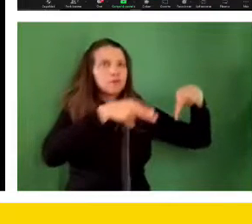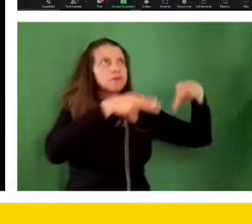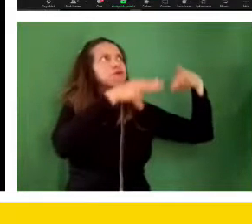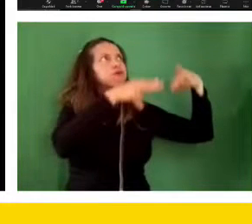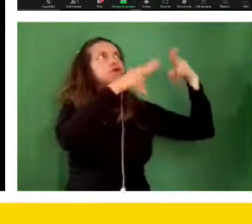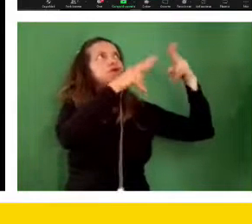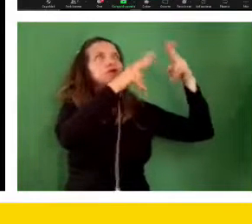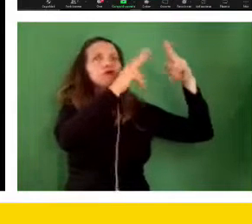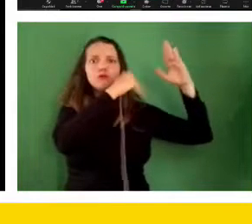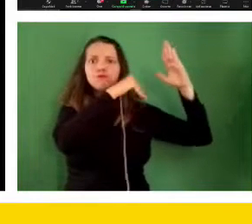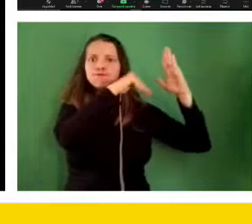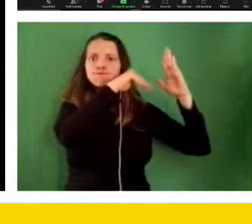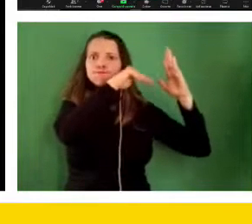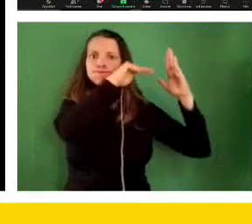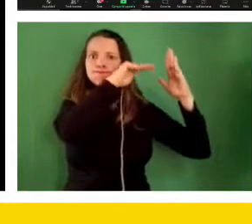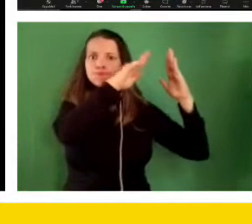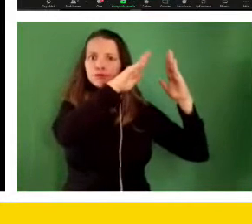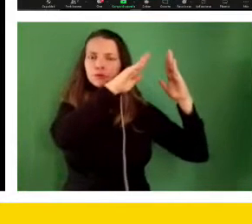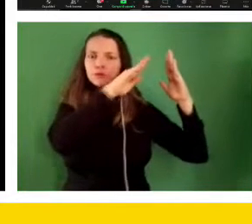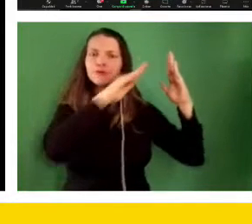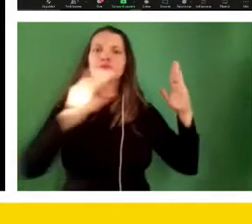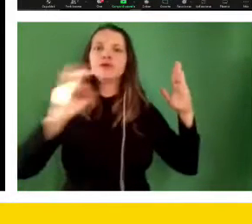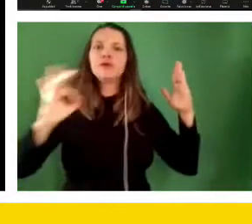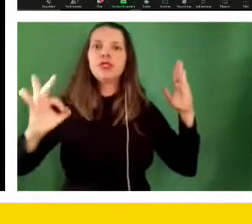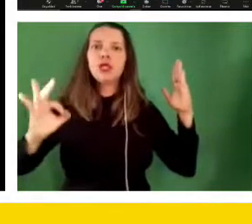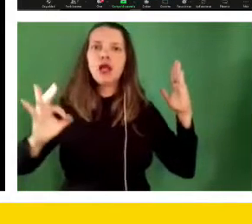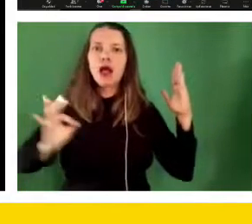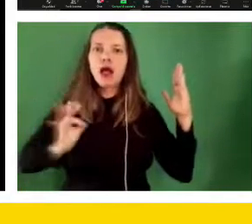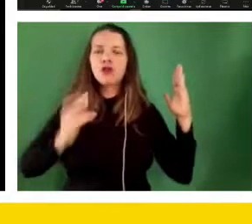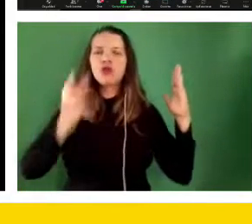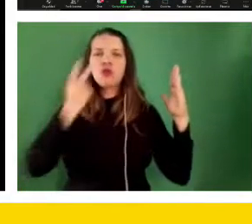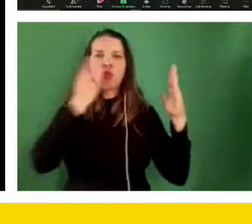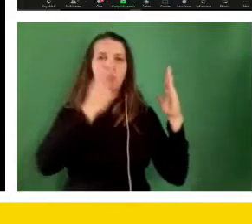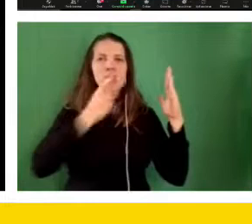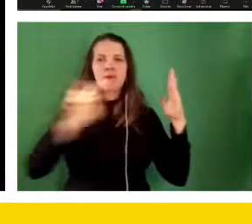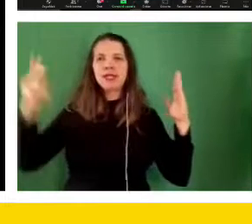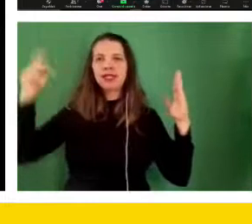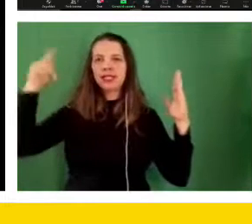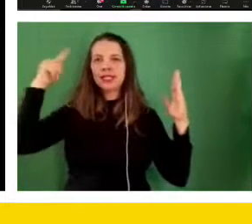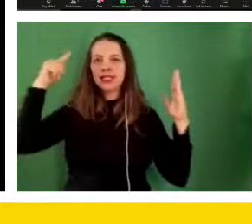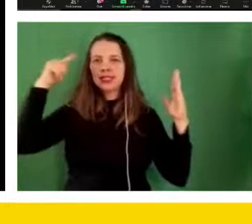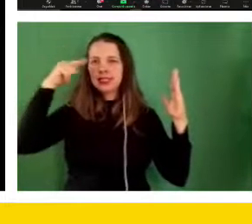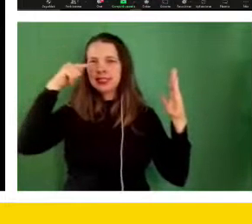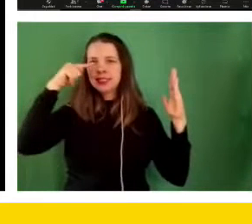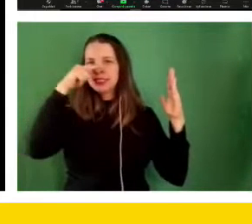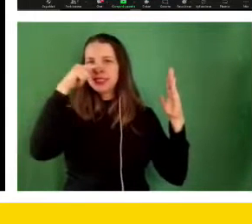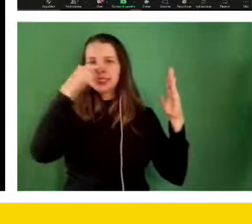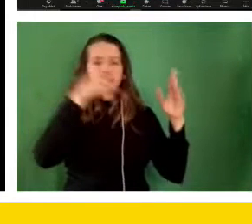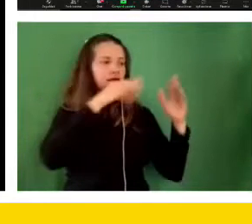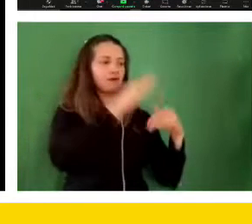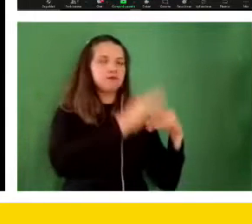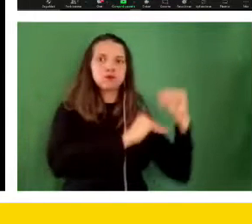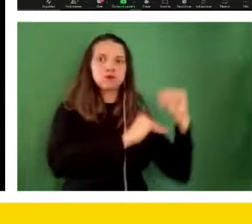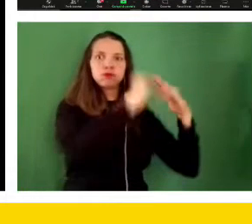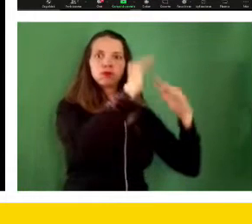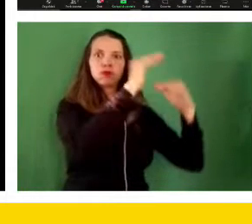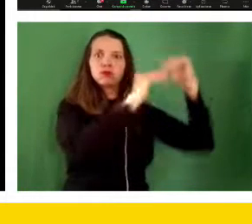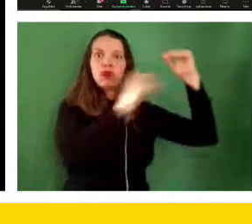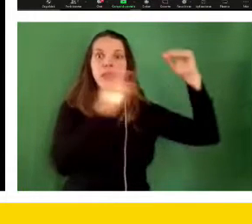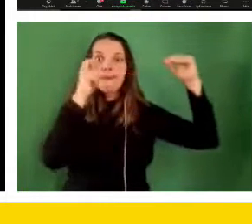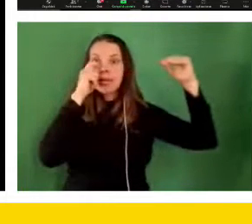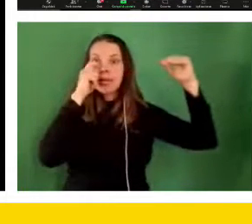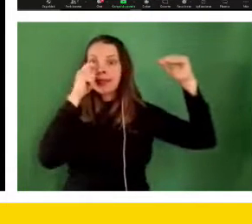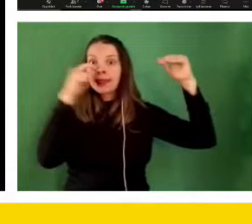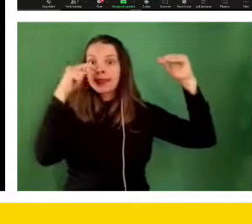digamos, en el año 2007 se comenzó a levantar el primer edificio con 26 pisos de altura.